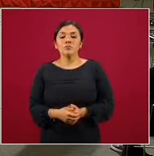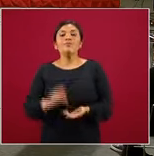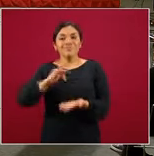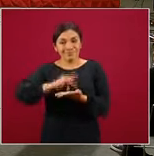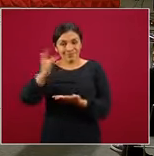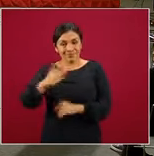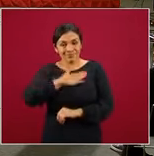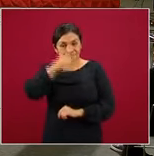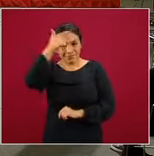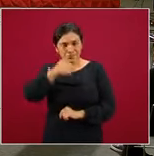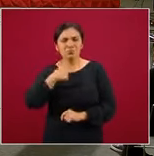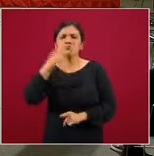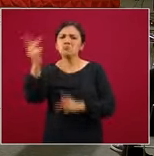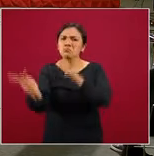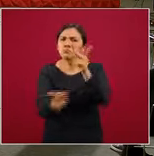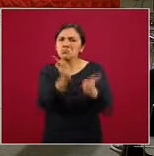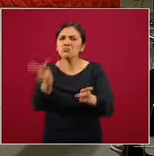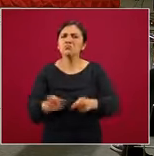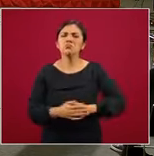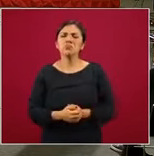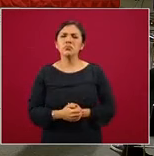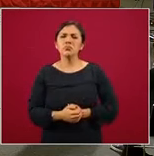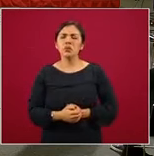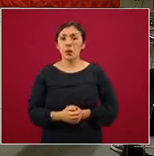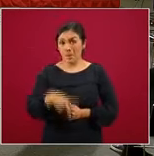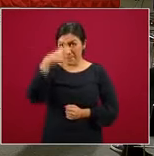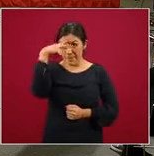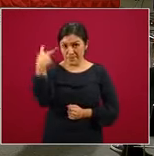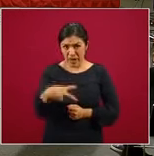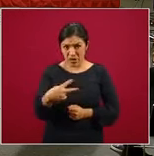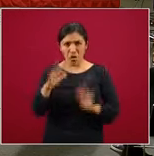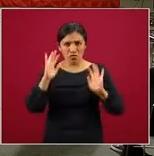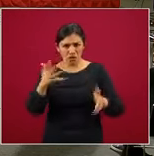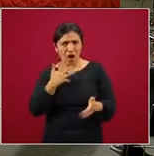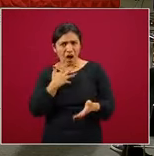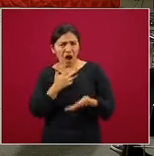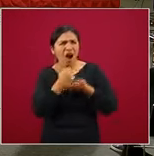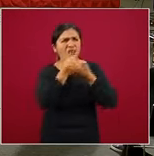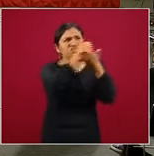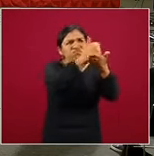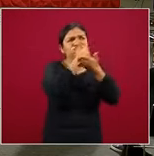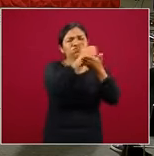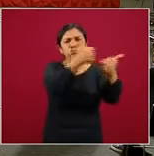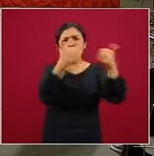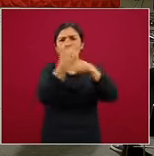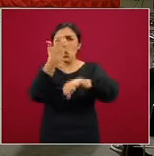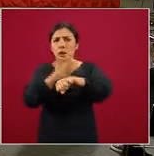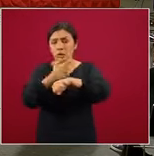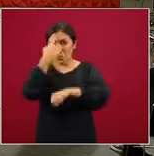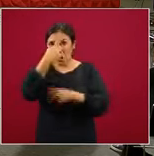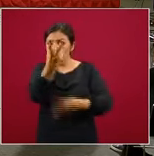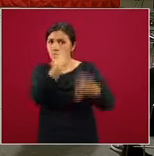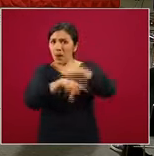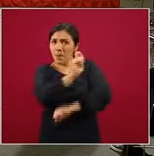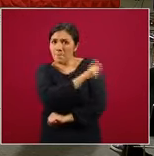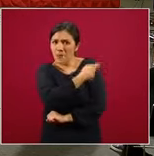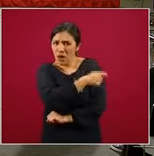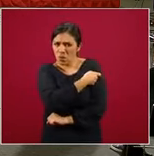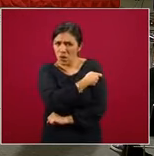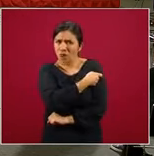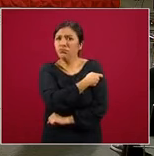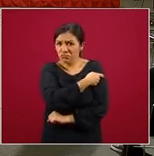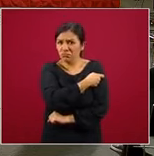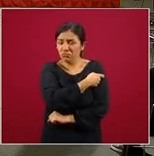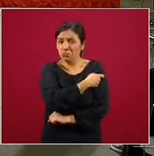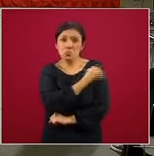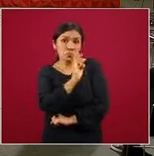Gracias, doctor. Buenas noches. Preguntarle si México está colaborando con Estados Unidos para conseguir una vacuna y preguntarle